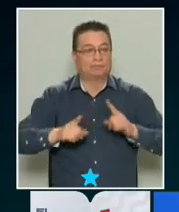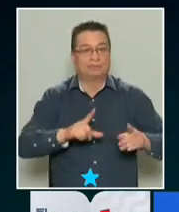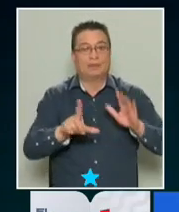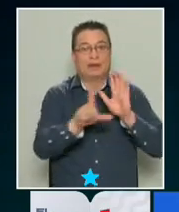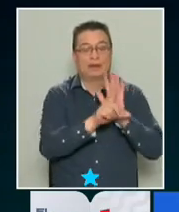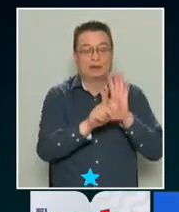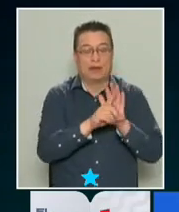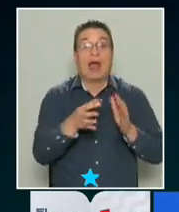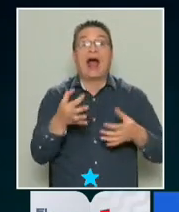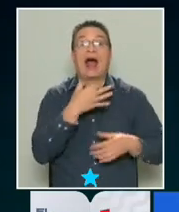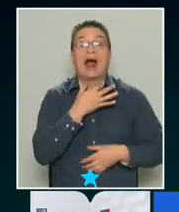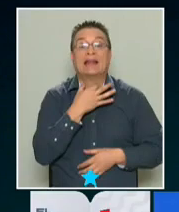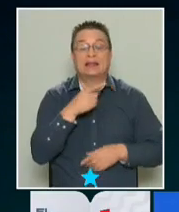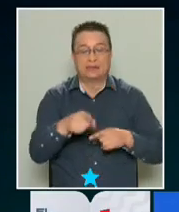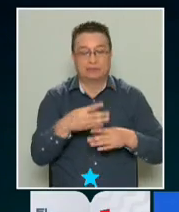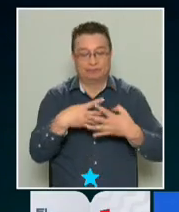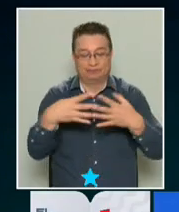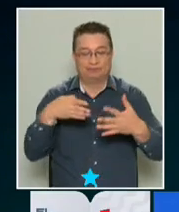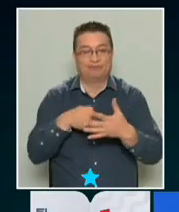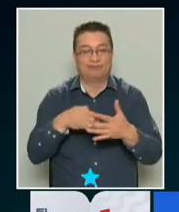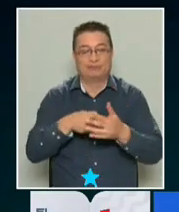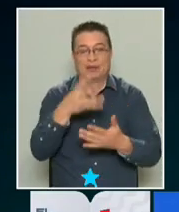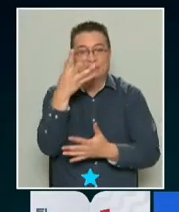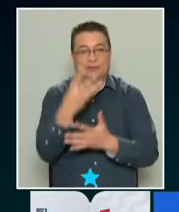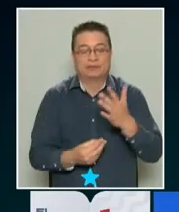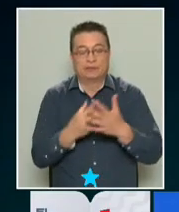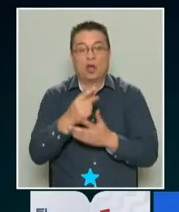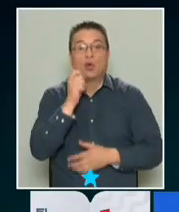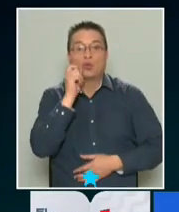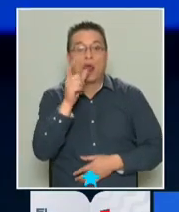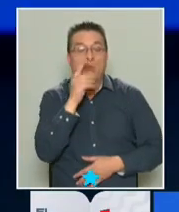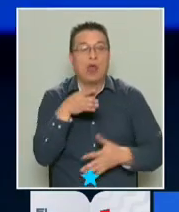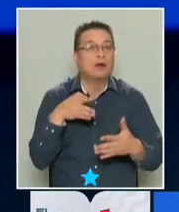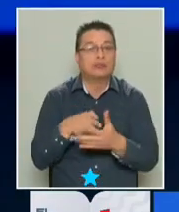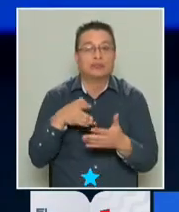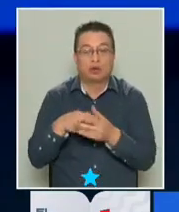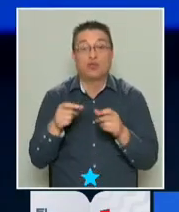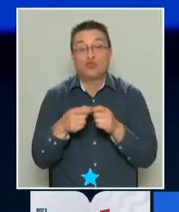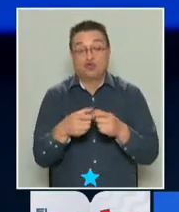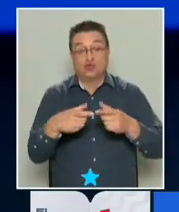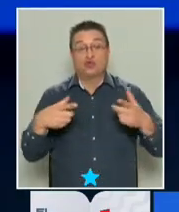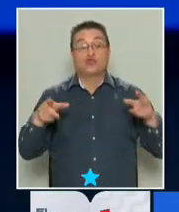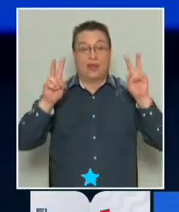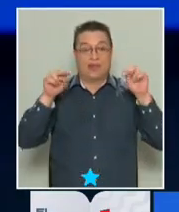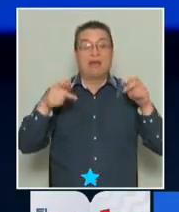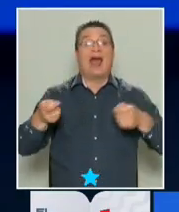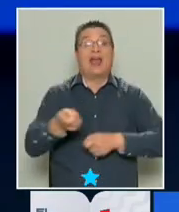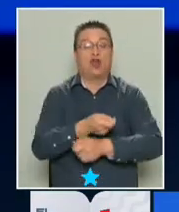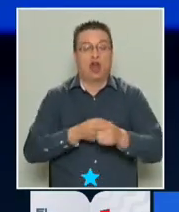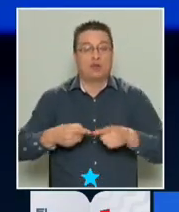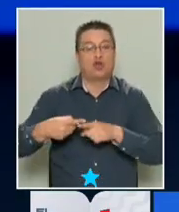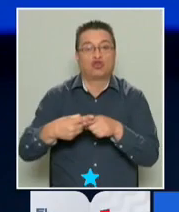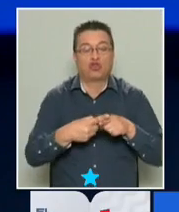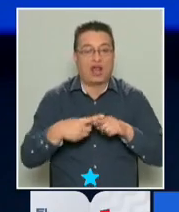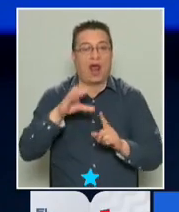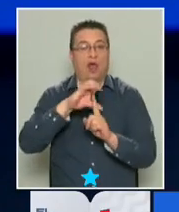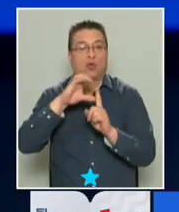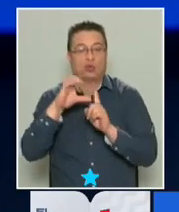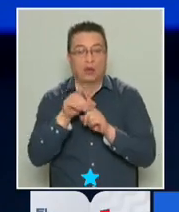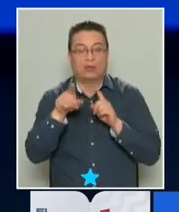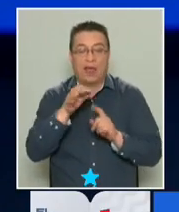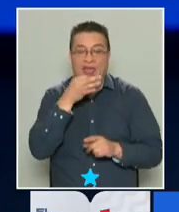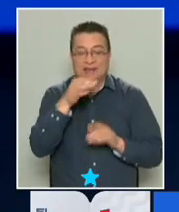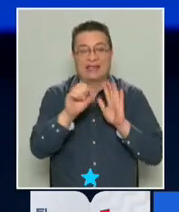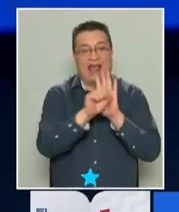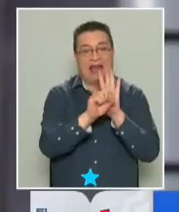de garantizar que todo obstáculo se vayan removían está viviendo cuáles son los obstáculos que son bastante amplio en términos económicos sociales culturales lo que indica este